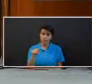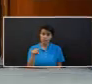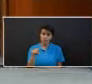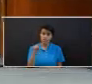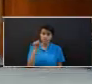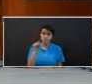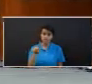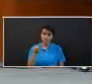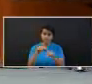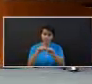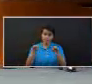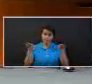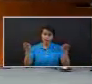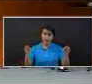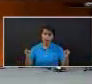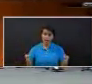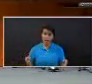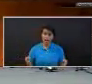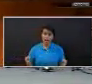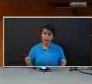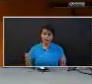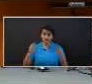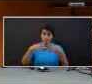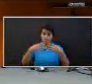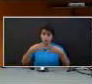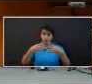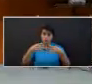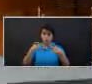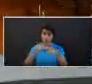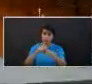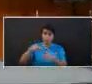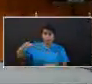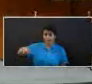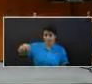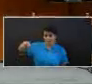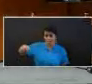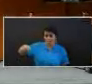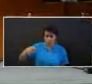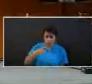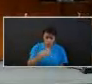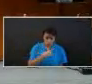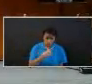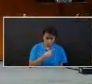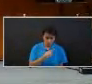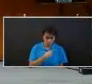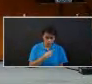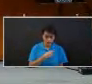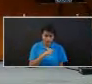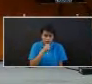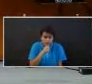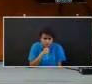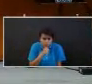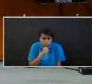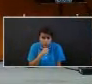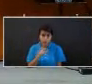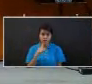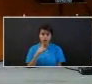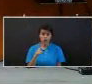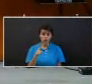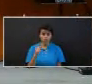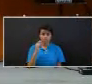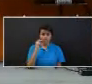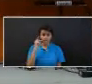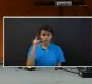en esa banca de ese puerto, con sus maletas y solo, el viejo anciano dijo: